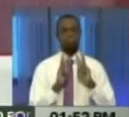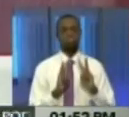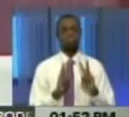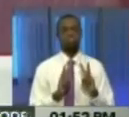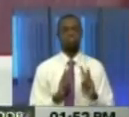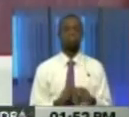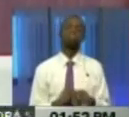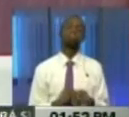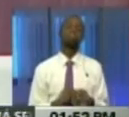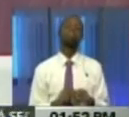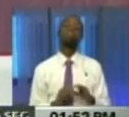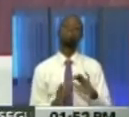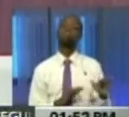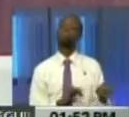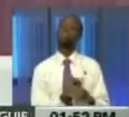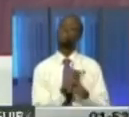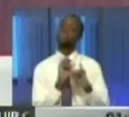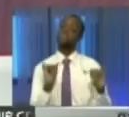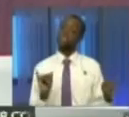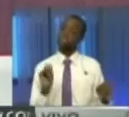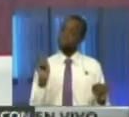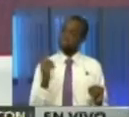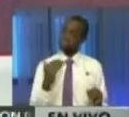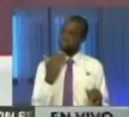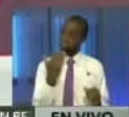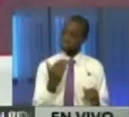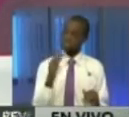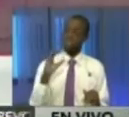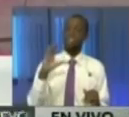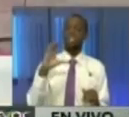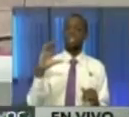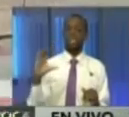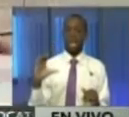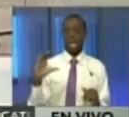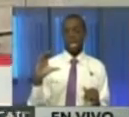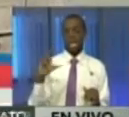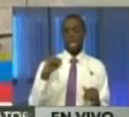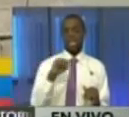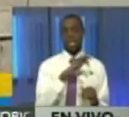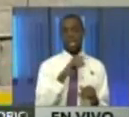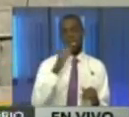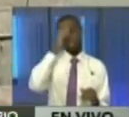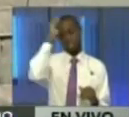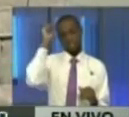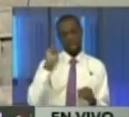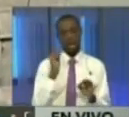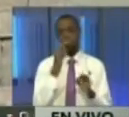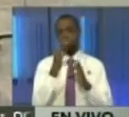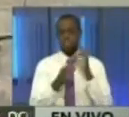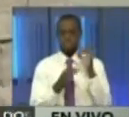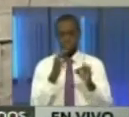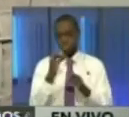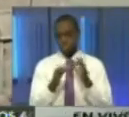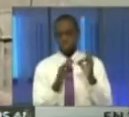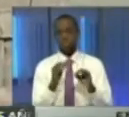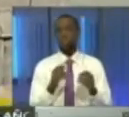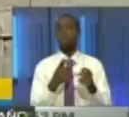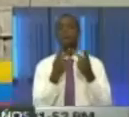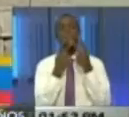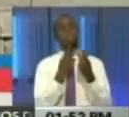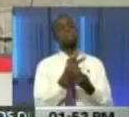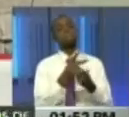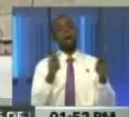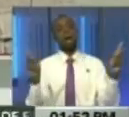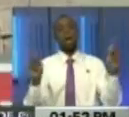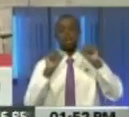Escuchábamos palabras de la presidenta del Consejo Nacional Electoral, Tulisay Lucena, quien ha dado a conocer a todo el país a través de